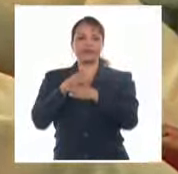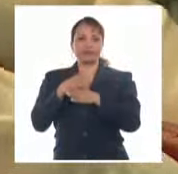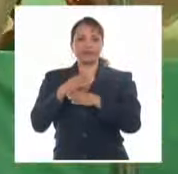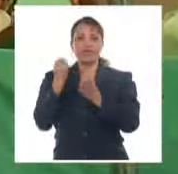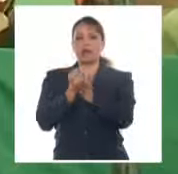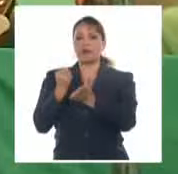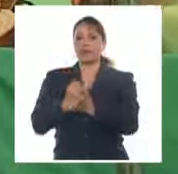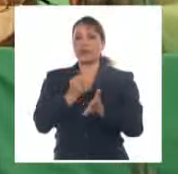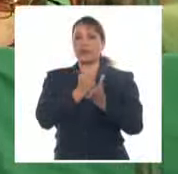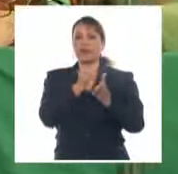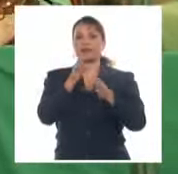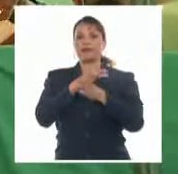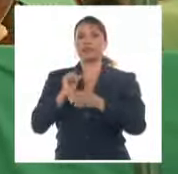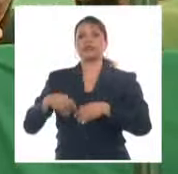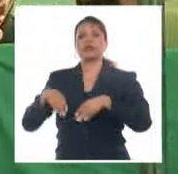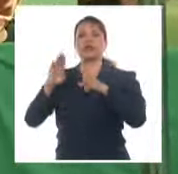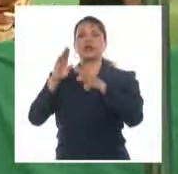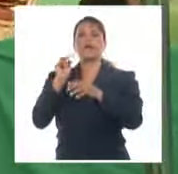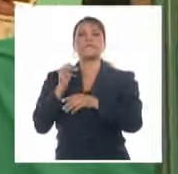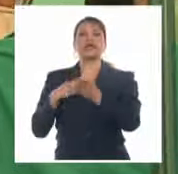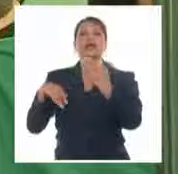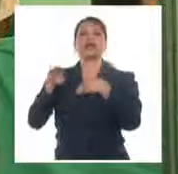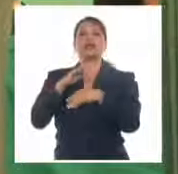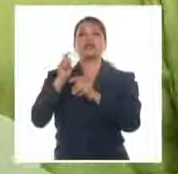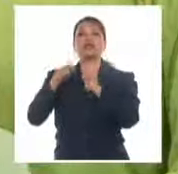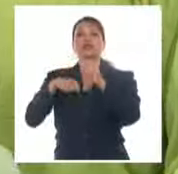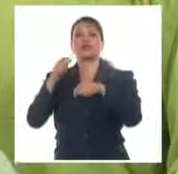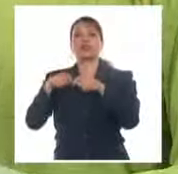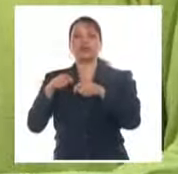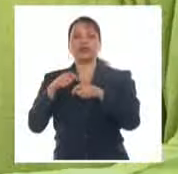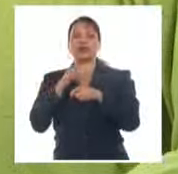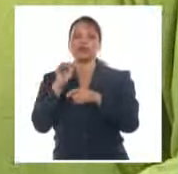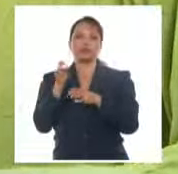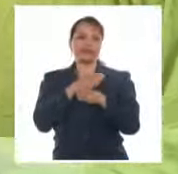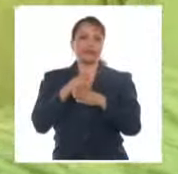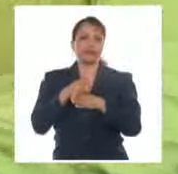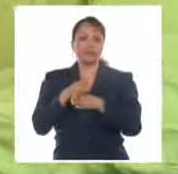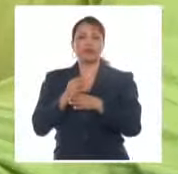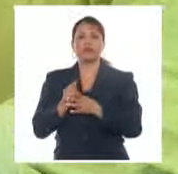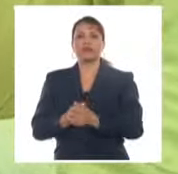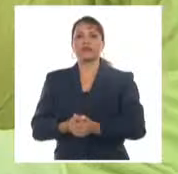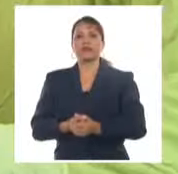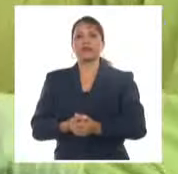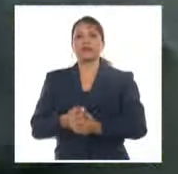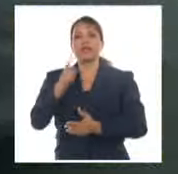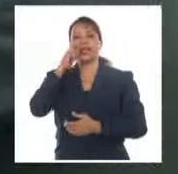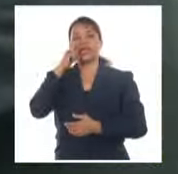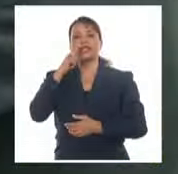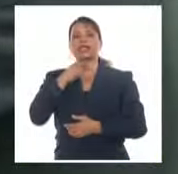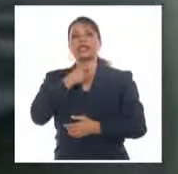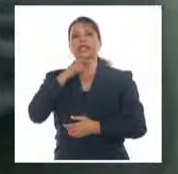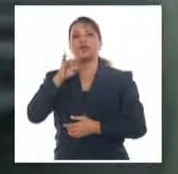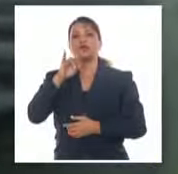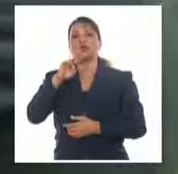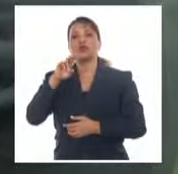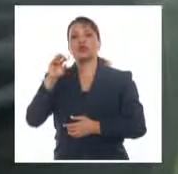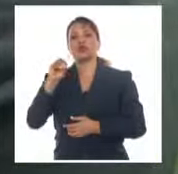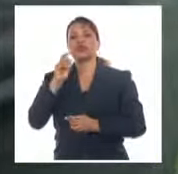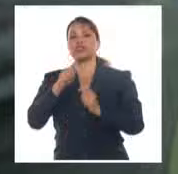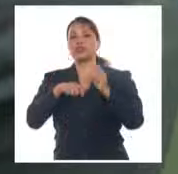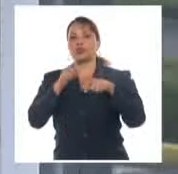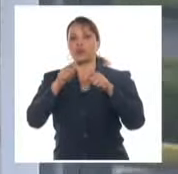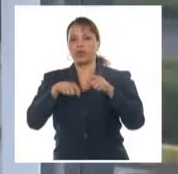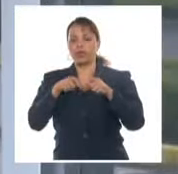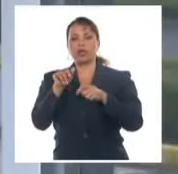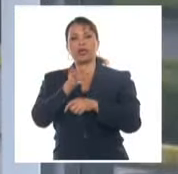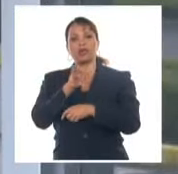instituciones La maestría de cirugía mínima invasiva en neurocirugía que nos permite en un momento determinado abordar lesiones